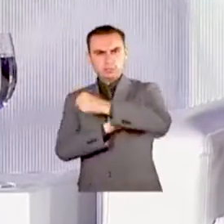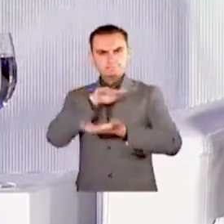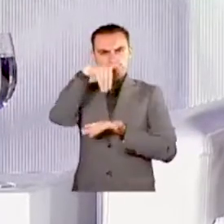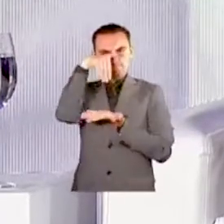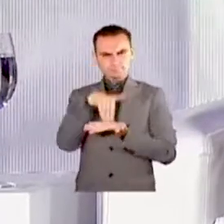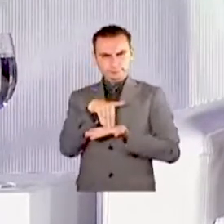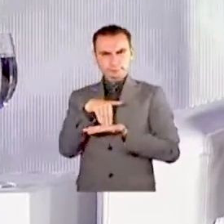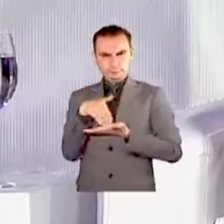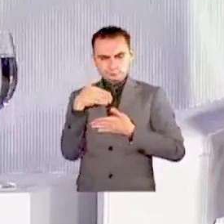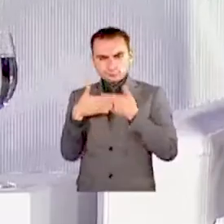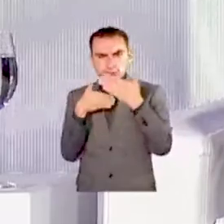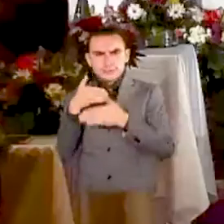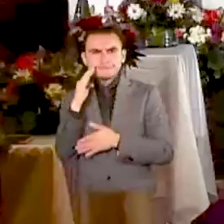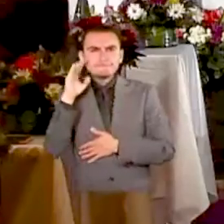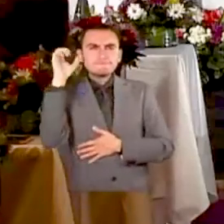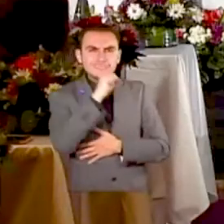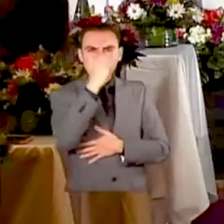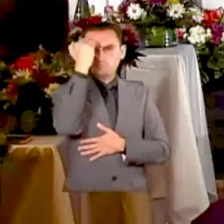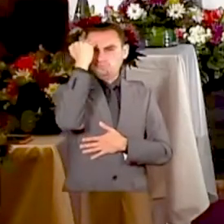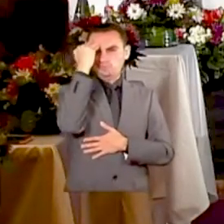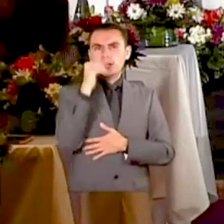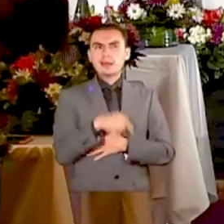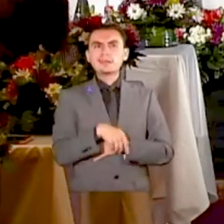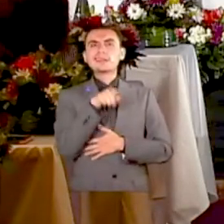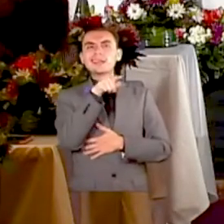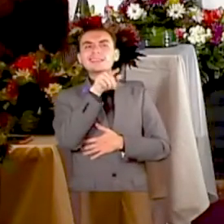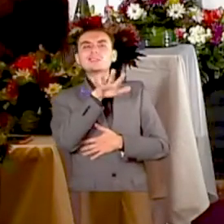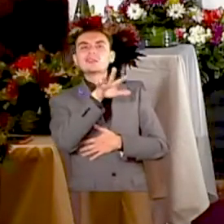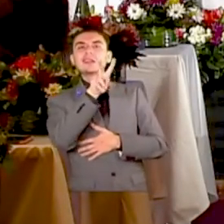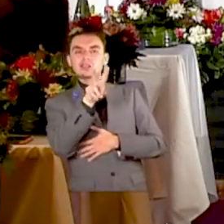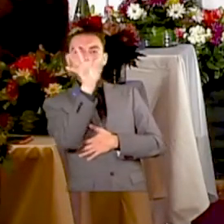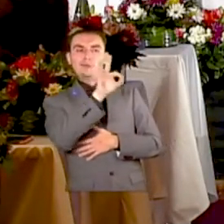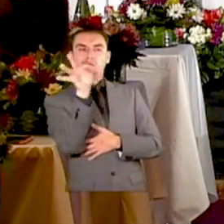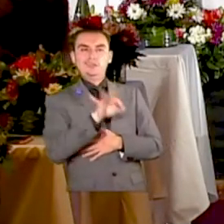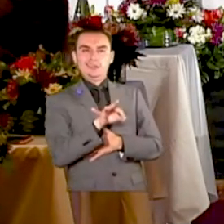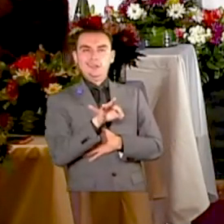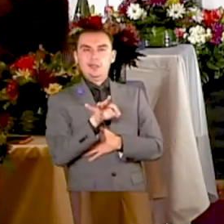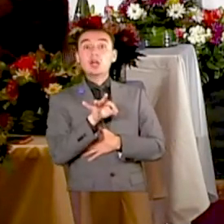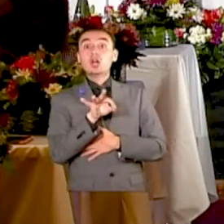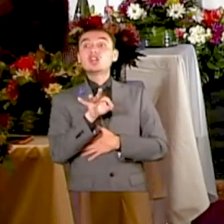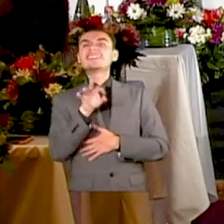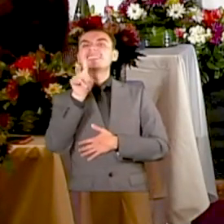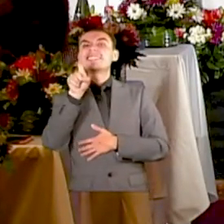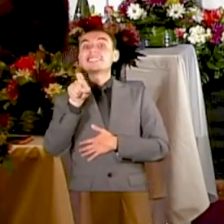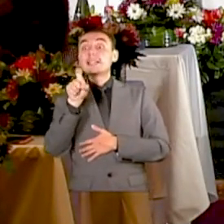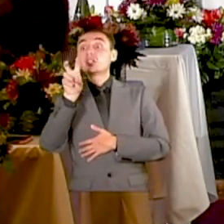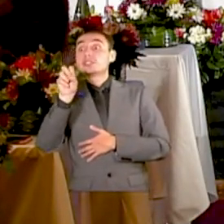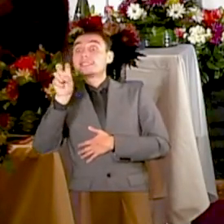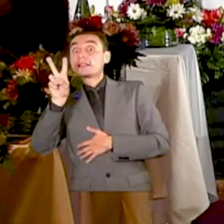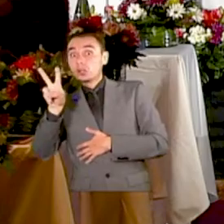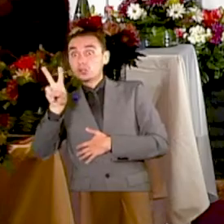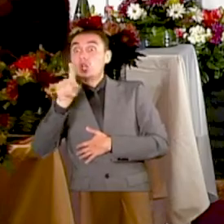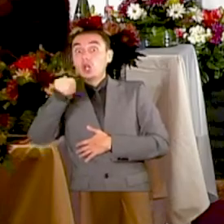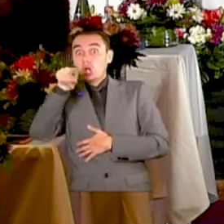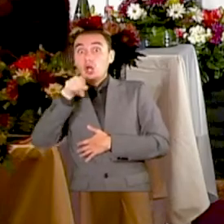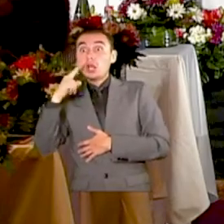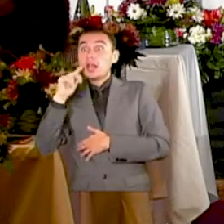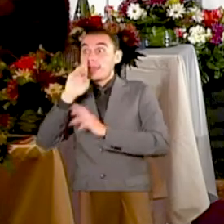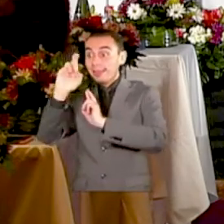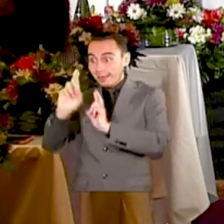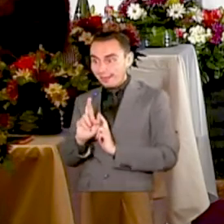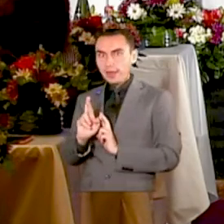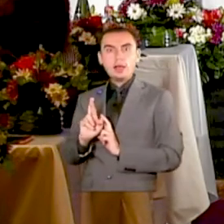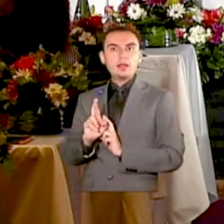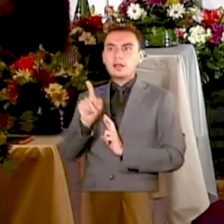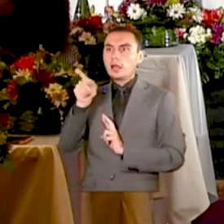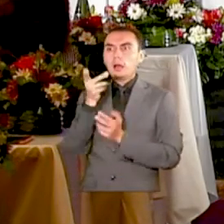familia, evidenciando que el 52% de 668 que respondieron aún no cuentan